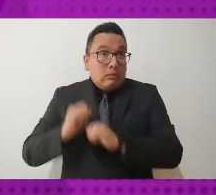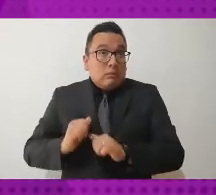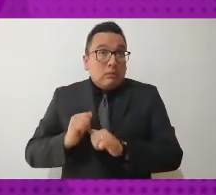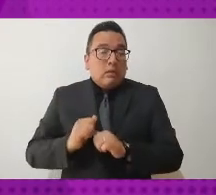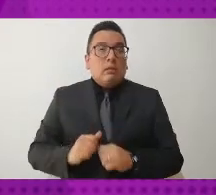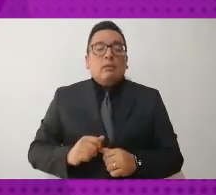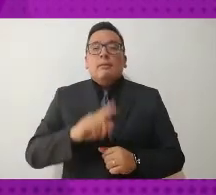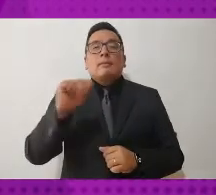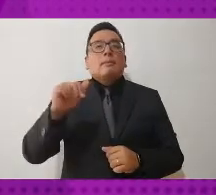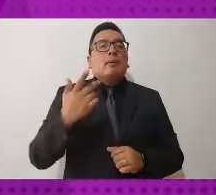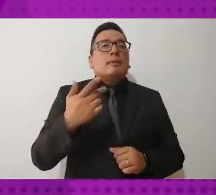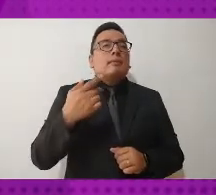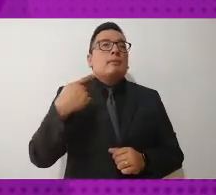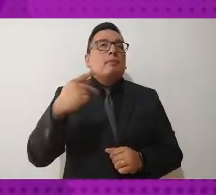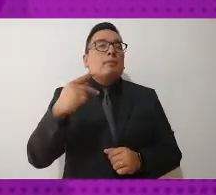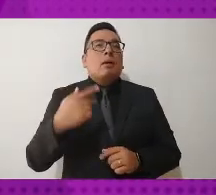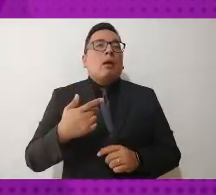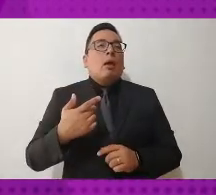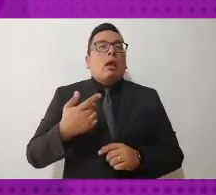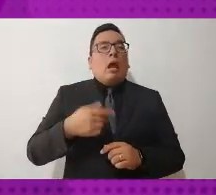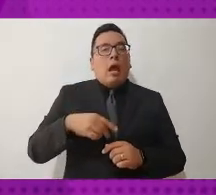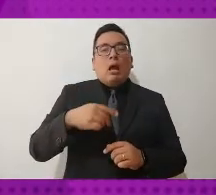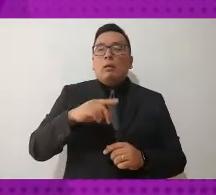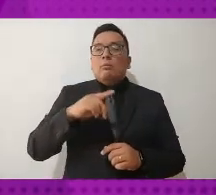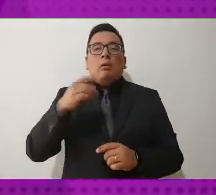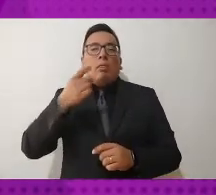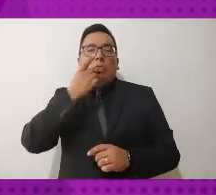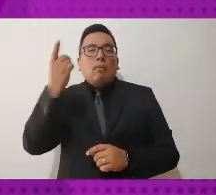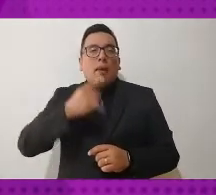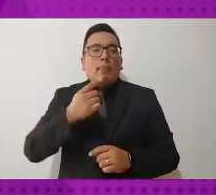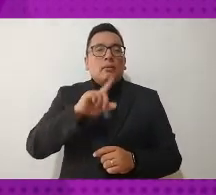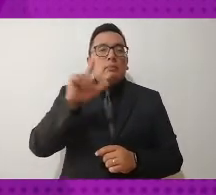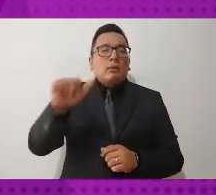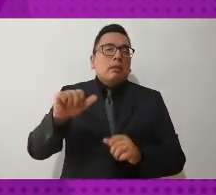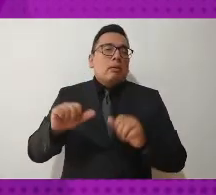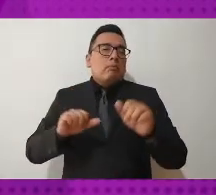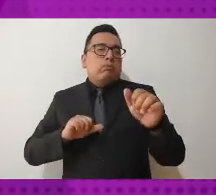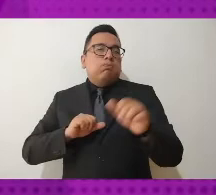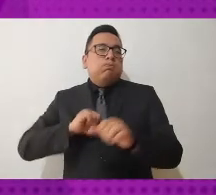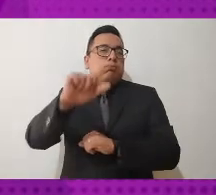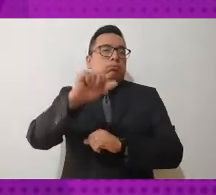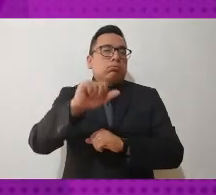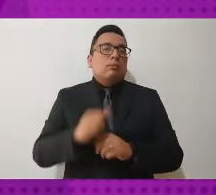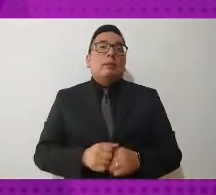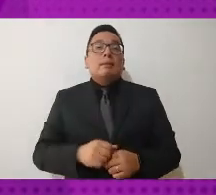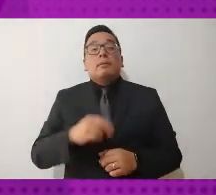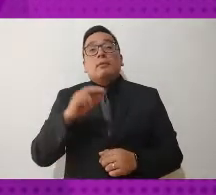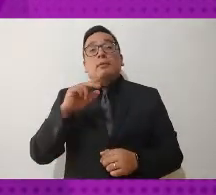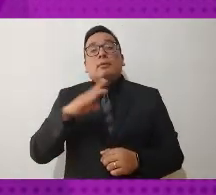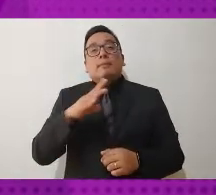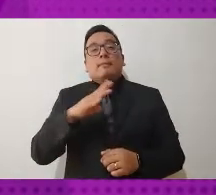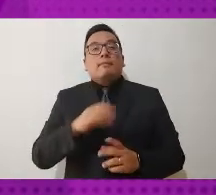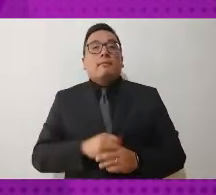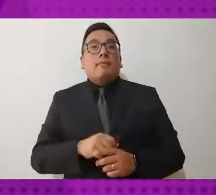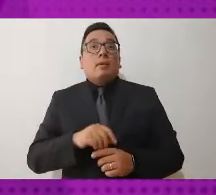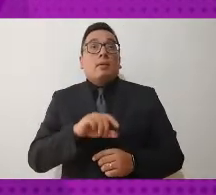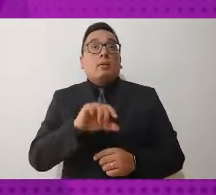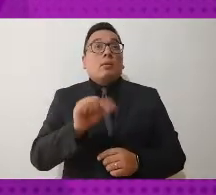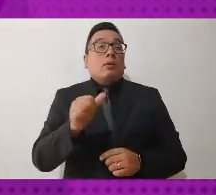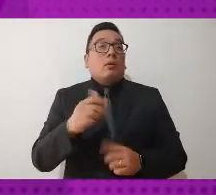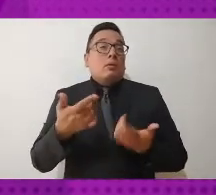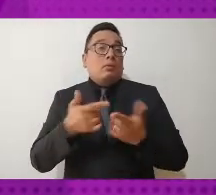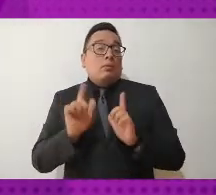impugándolos y el partido pues les dio prioridad a las personas Por así decirlo heterosexuales que podían